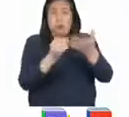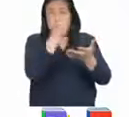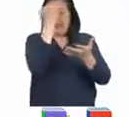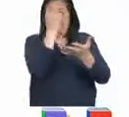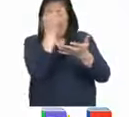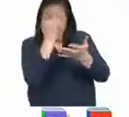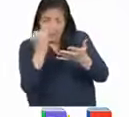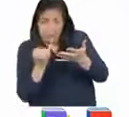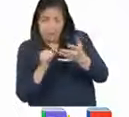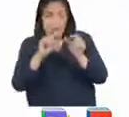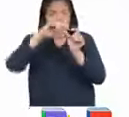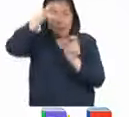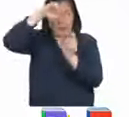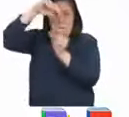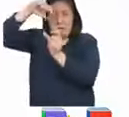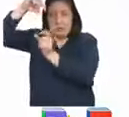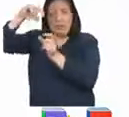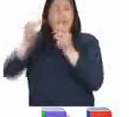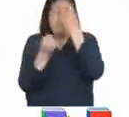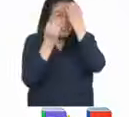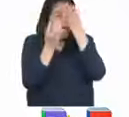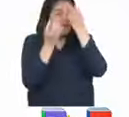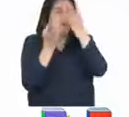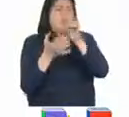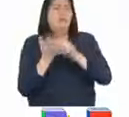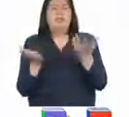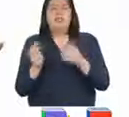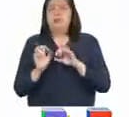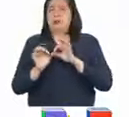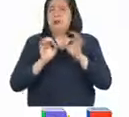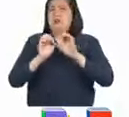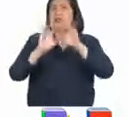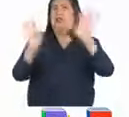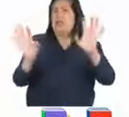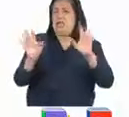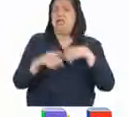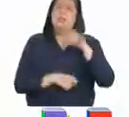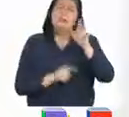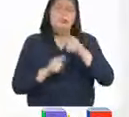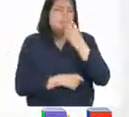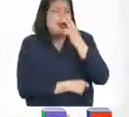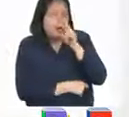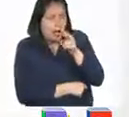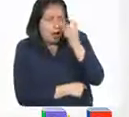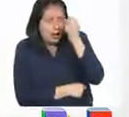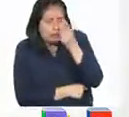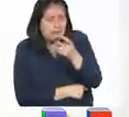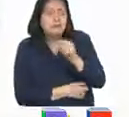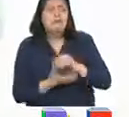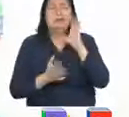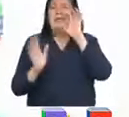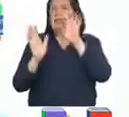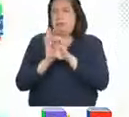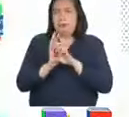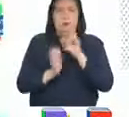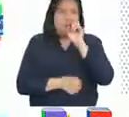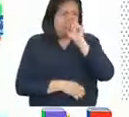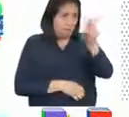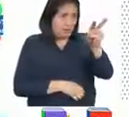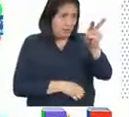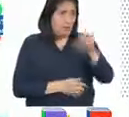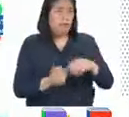gráficos estadísticos es presentar la información de manera clara y atractiva. Por ejemplo, veamos